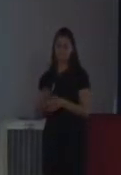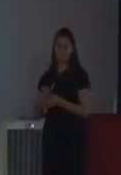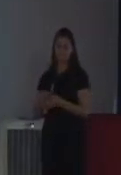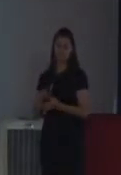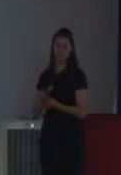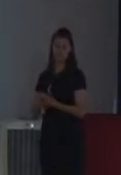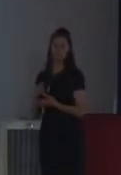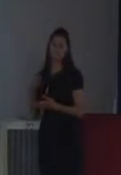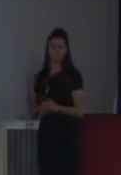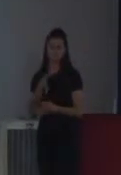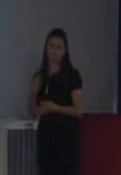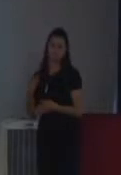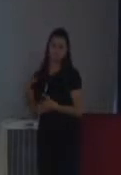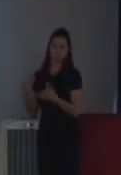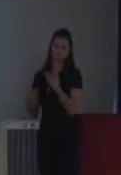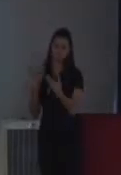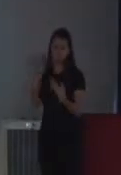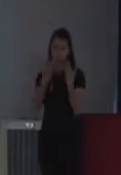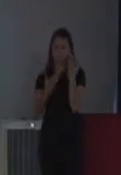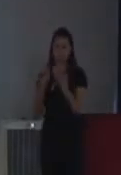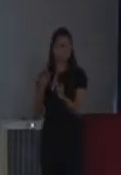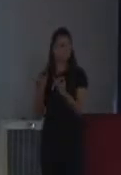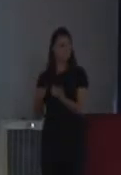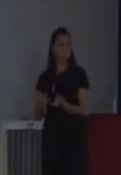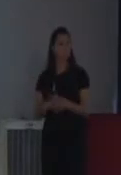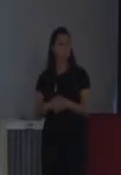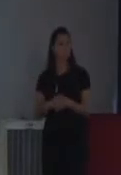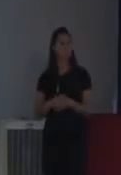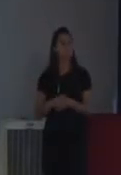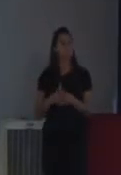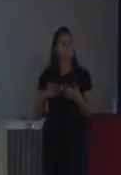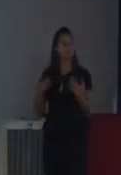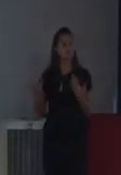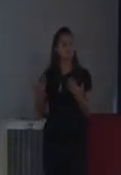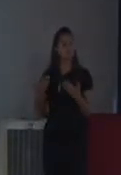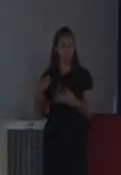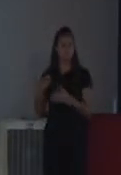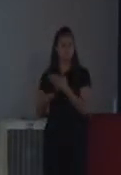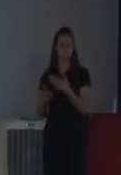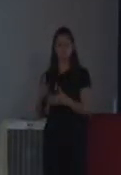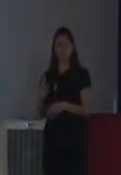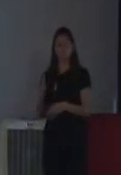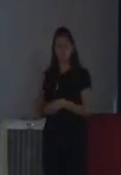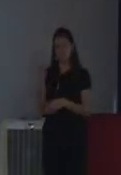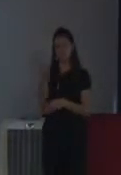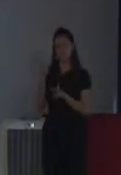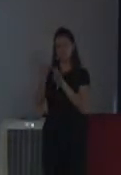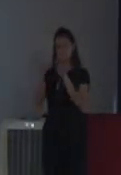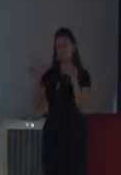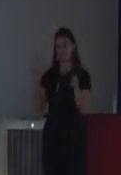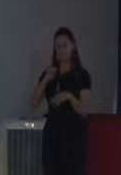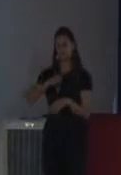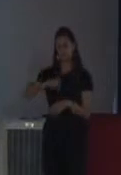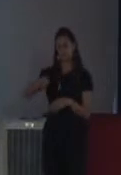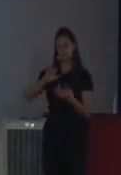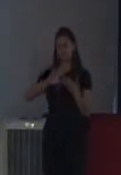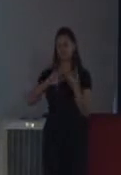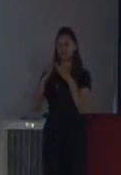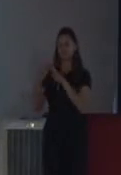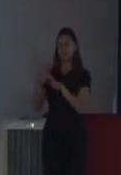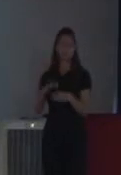ejemplo, mirando cómo en este momento se están o ha evolucionado el tema de los derechos de la